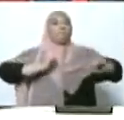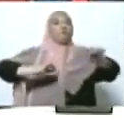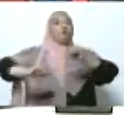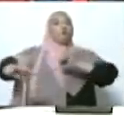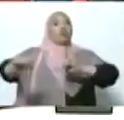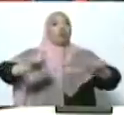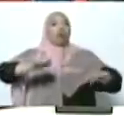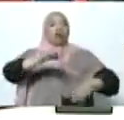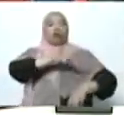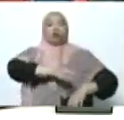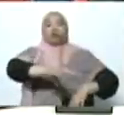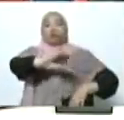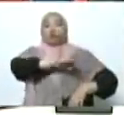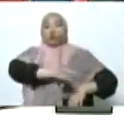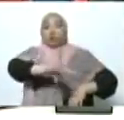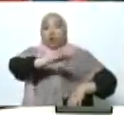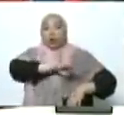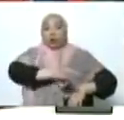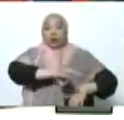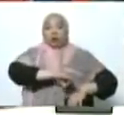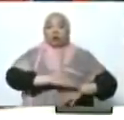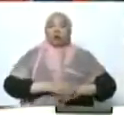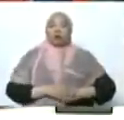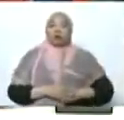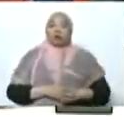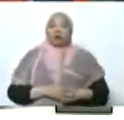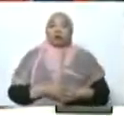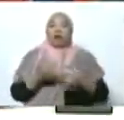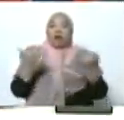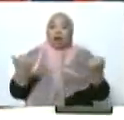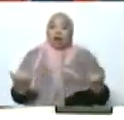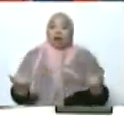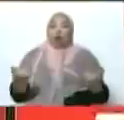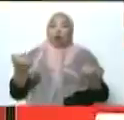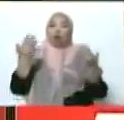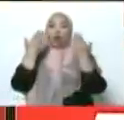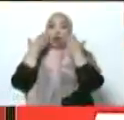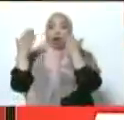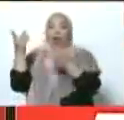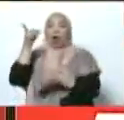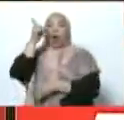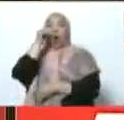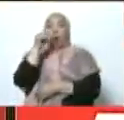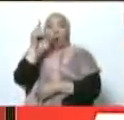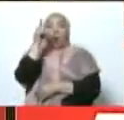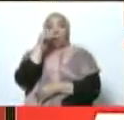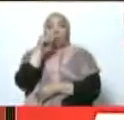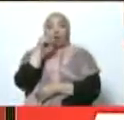la propuesta es que el compatriota Jorge Arriaza asuma esa responsabilidad.